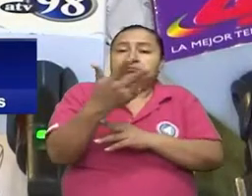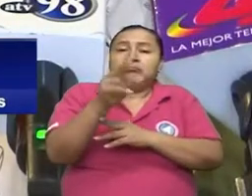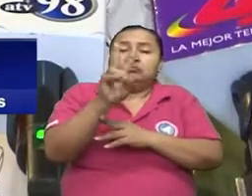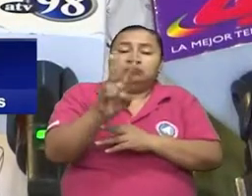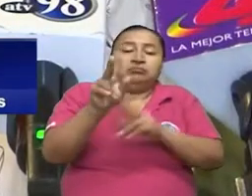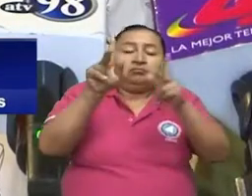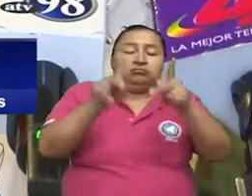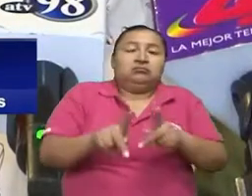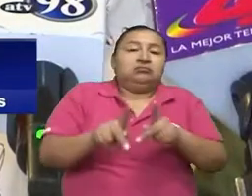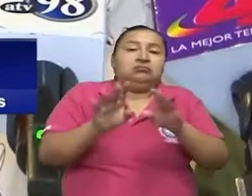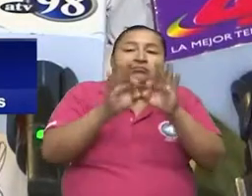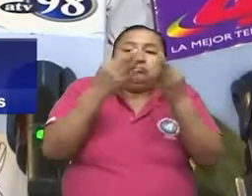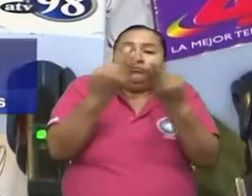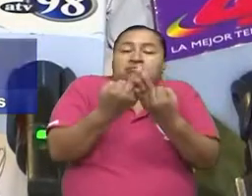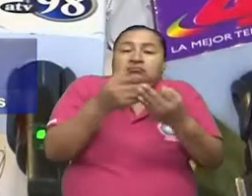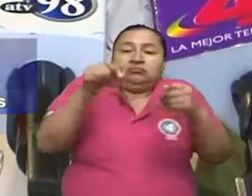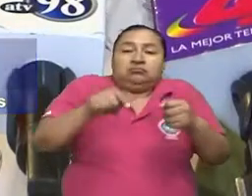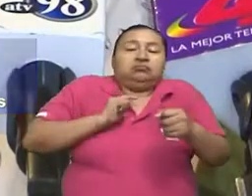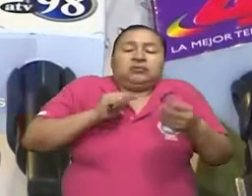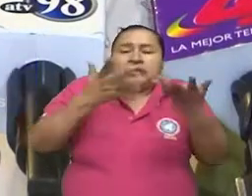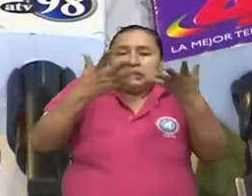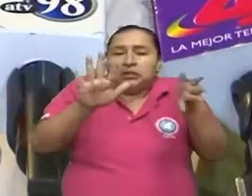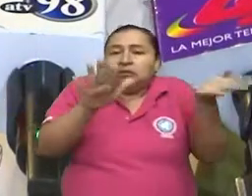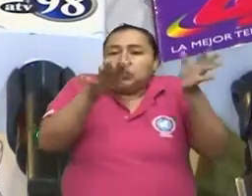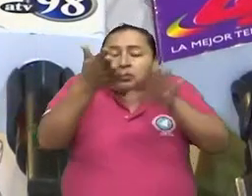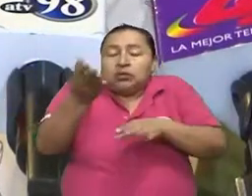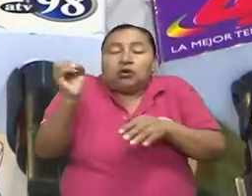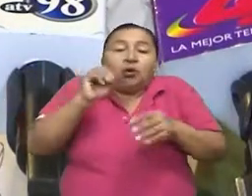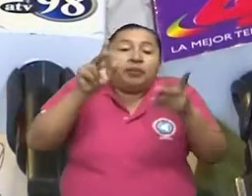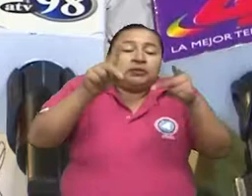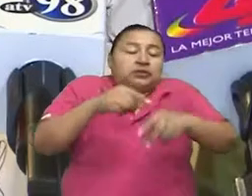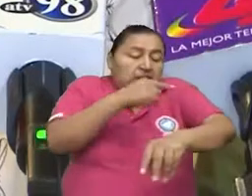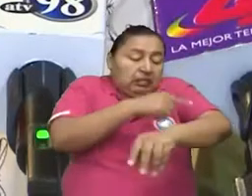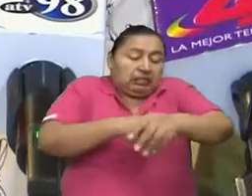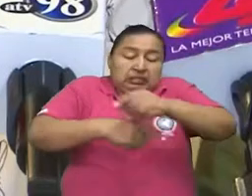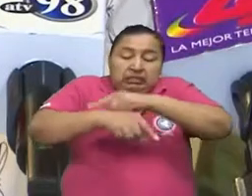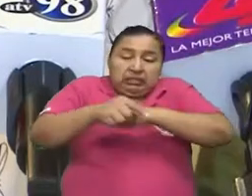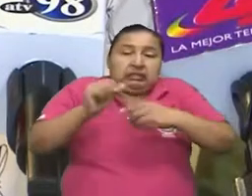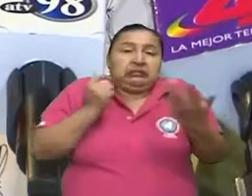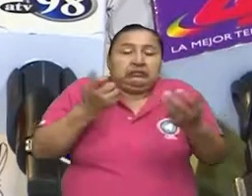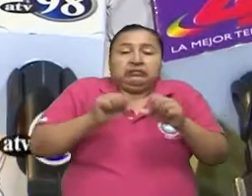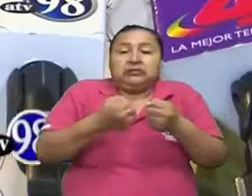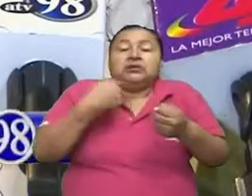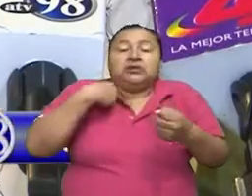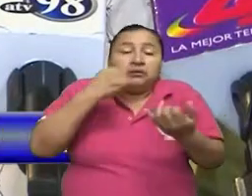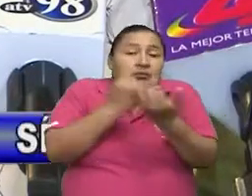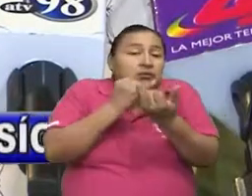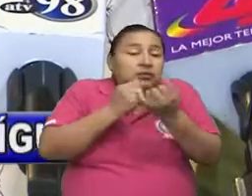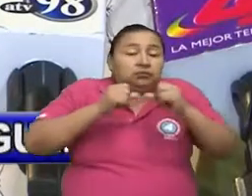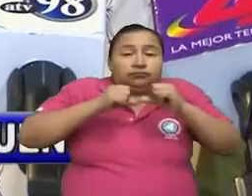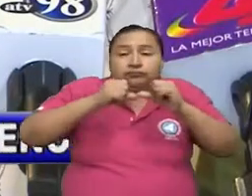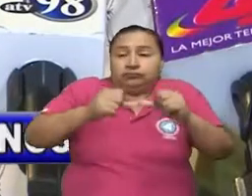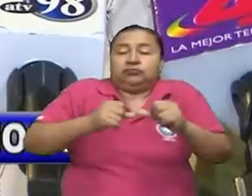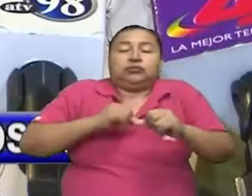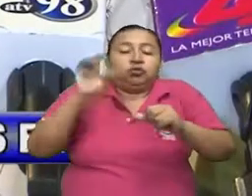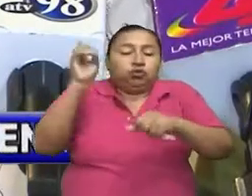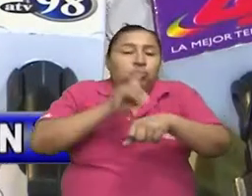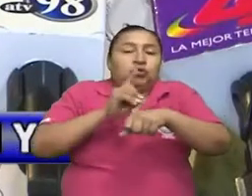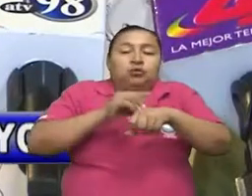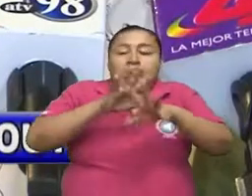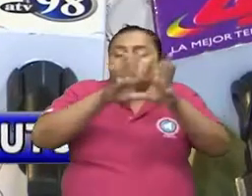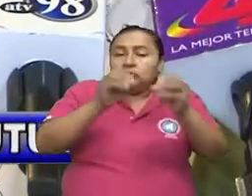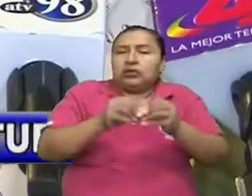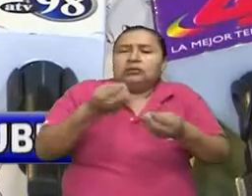282 familiares de personas fallecidas y personas lesionadas, así como el seguimiento médico integral, entrega